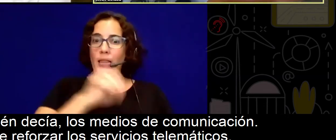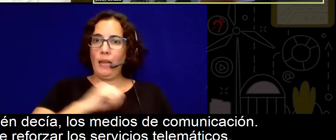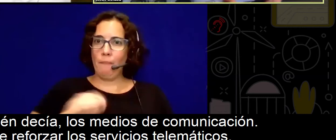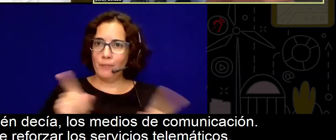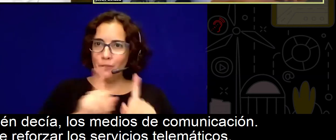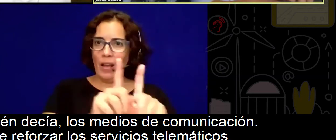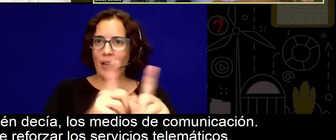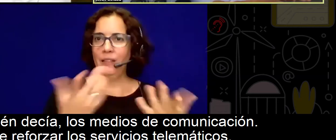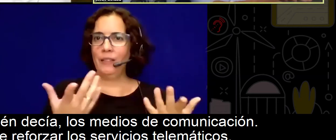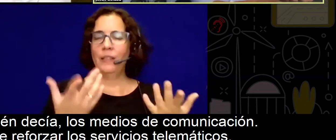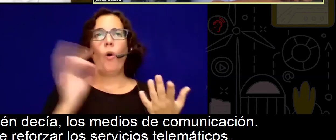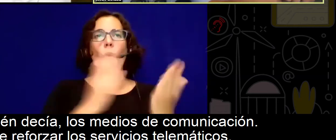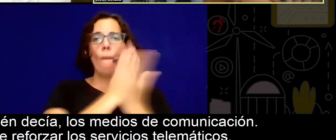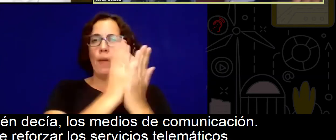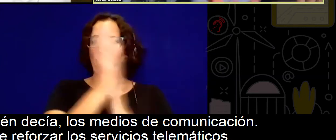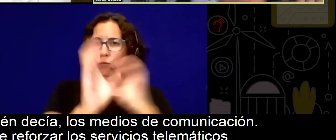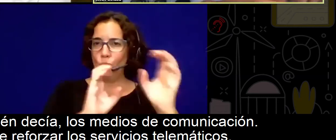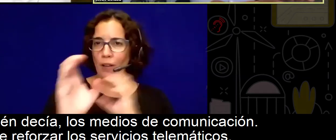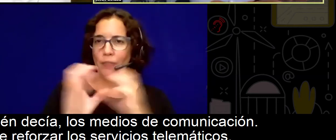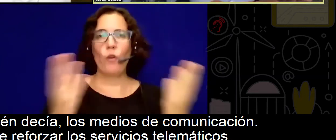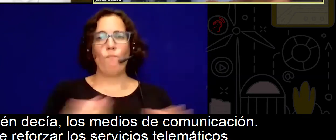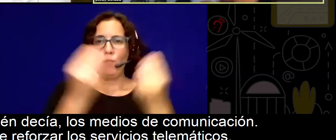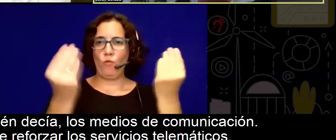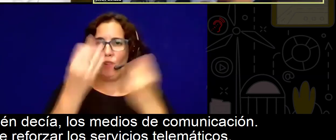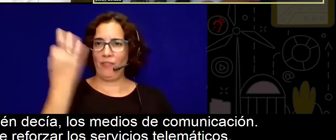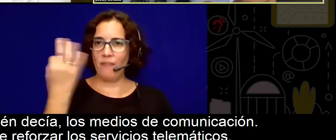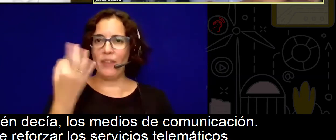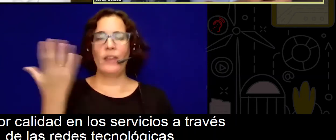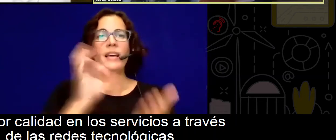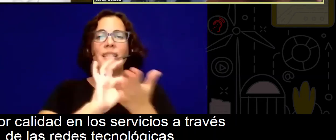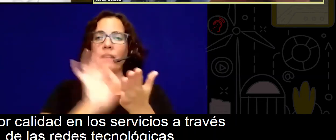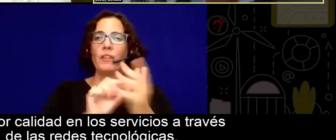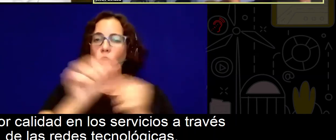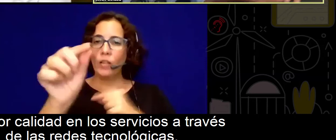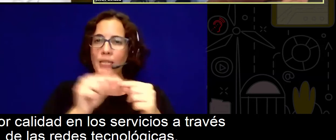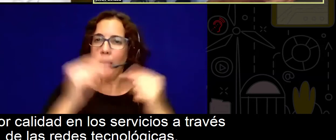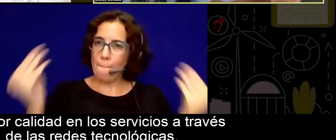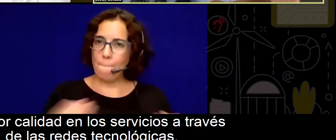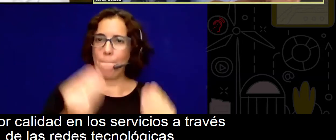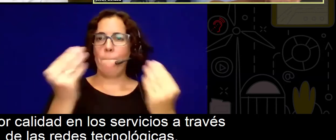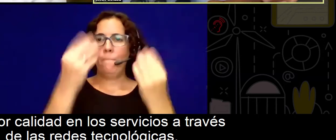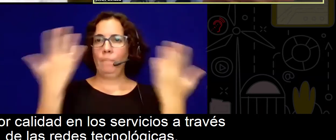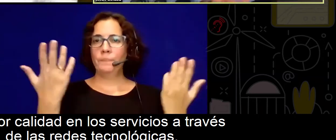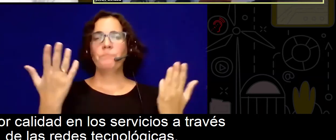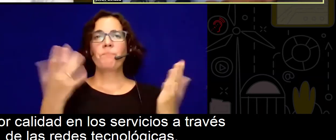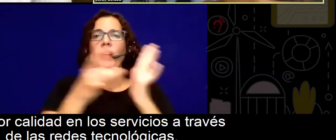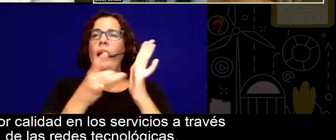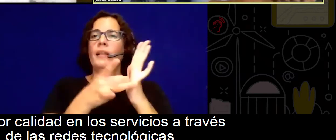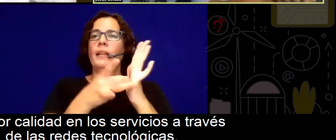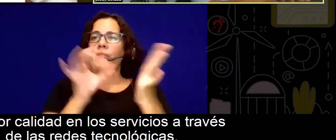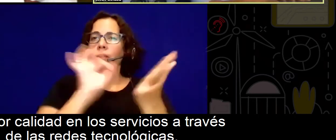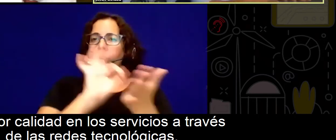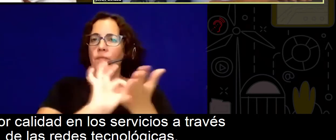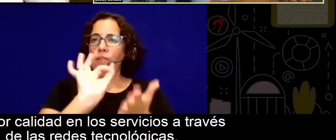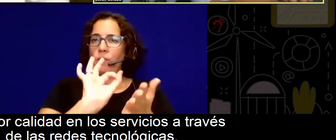también lo decía, el tema de los medios de comunicación. Hay que reforzar los servicios telemáticos, la mayor calidad en los propios servicios a través de